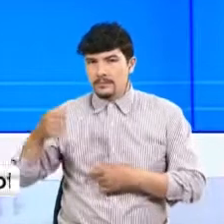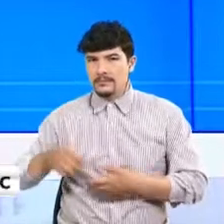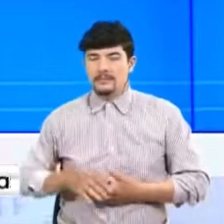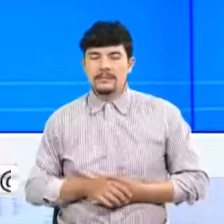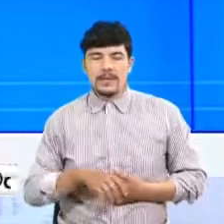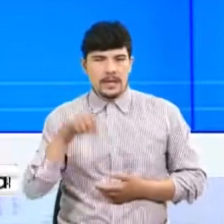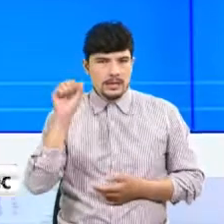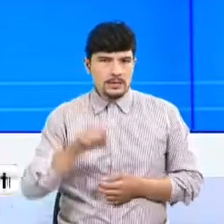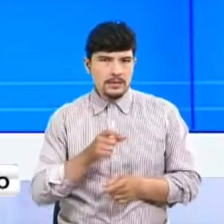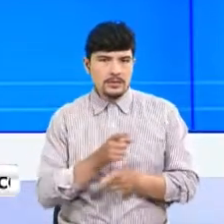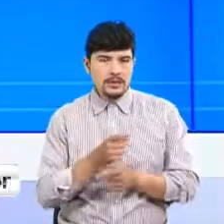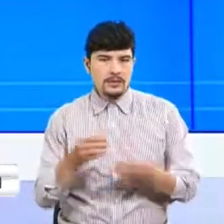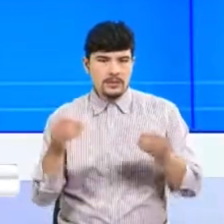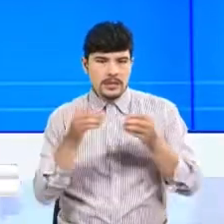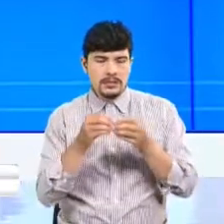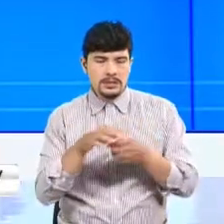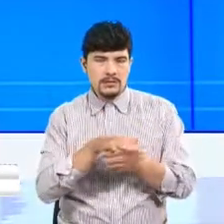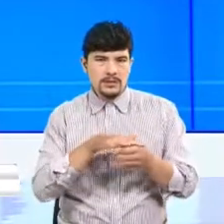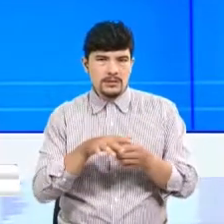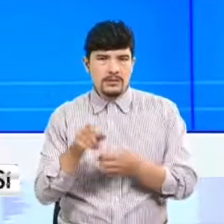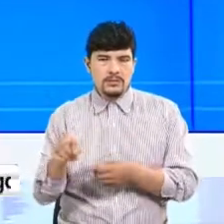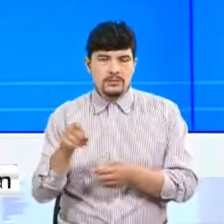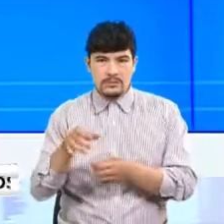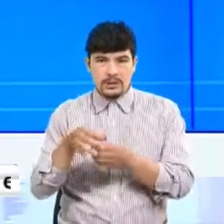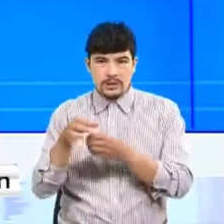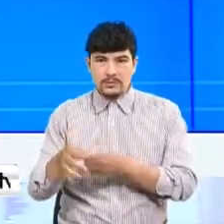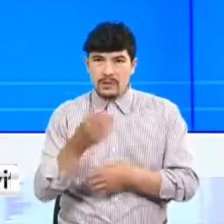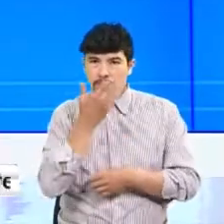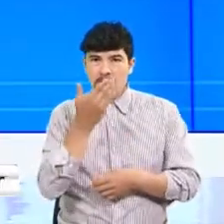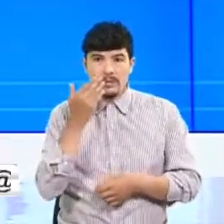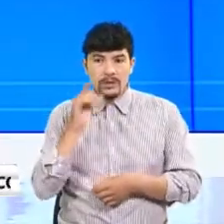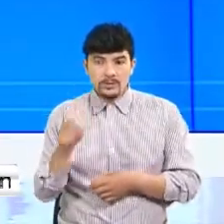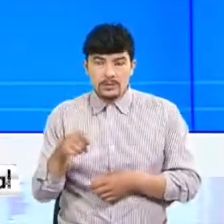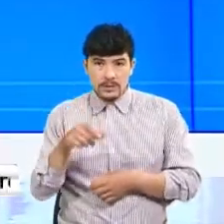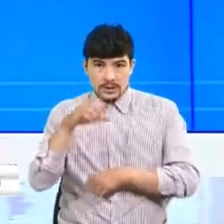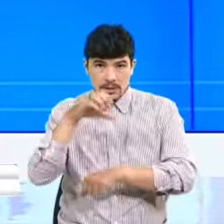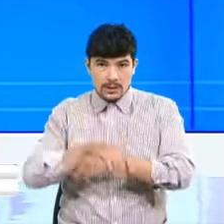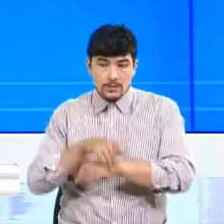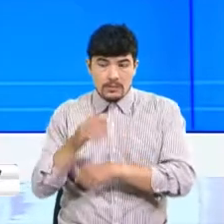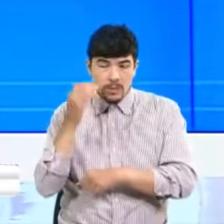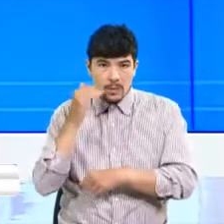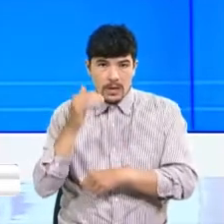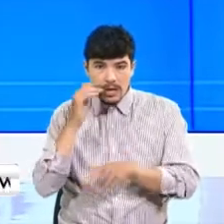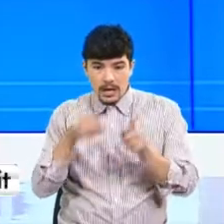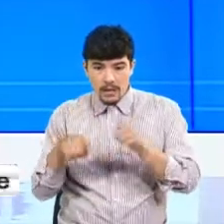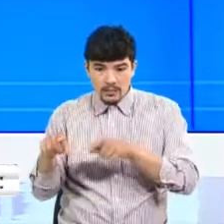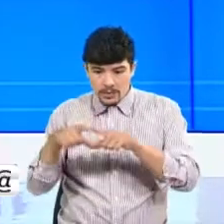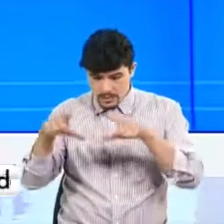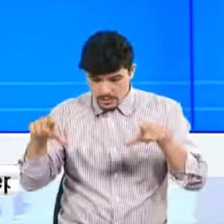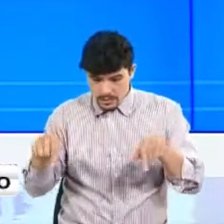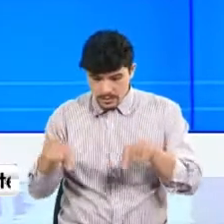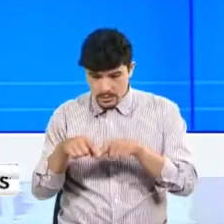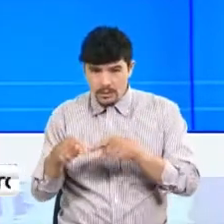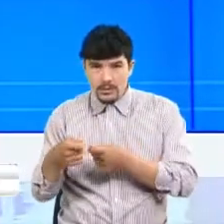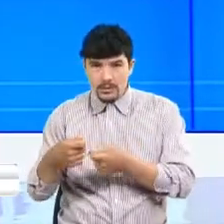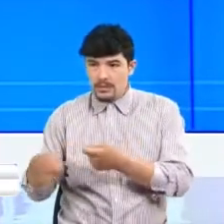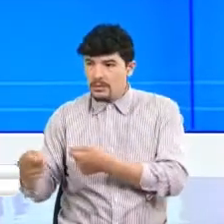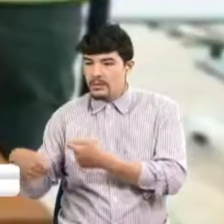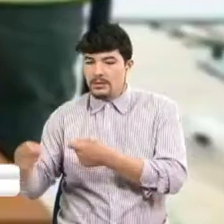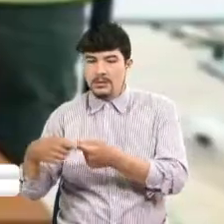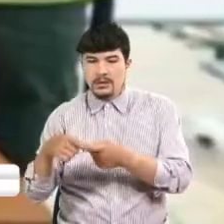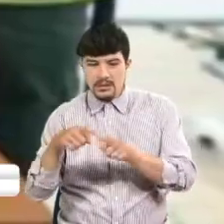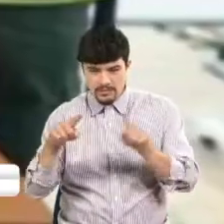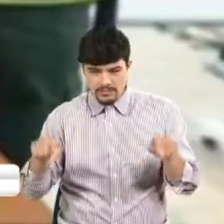y en más hechos judiciales la policía capturó en barbosa una mujer que tenía en su poder varios billetes falsos listos para cometer estafas